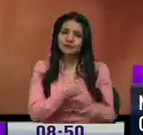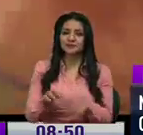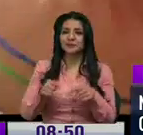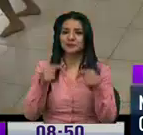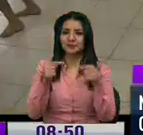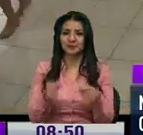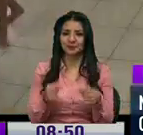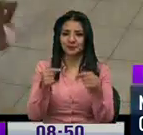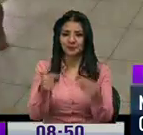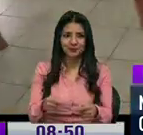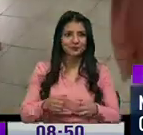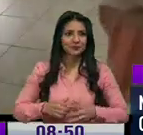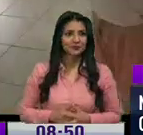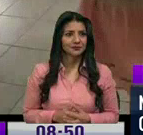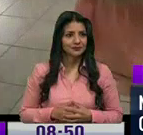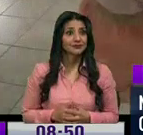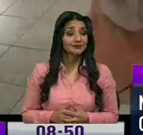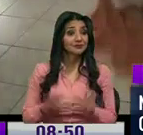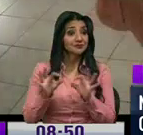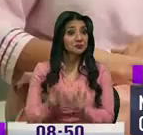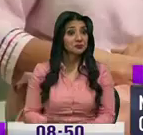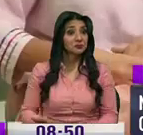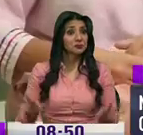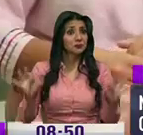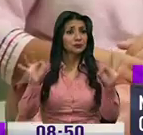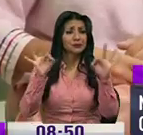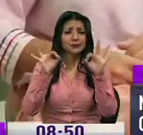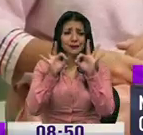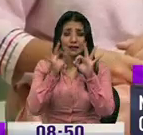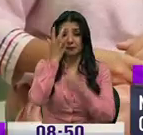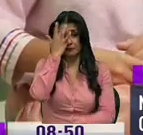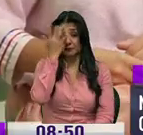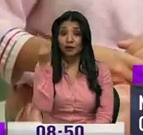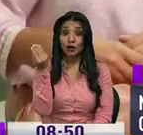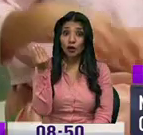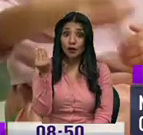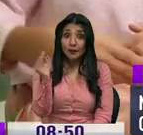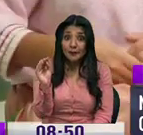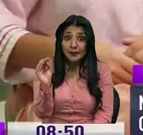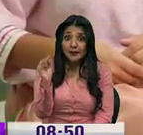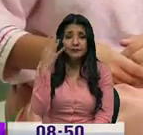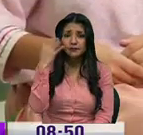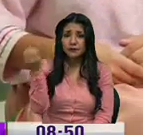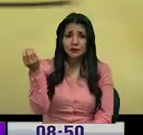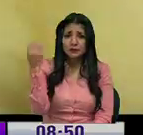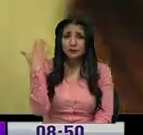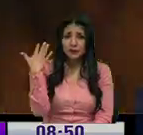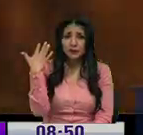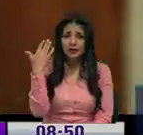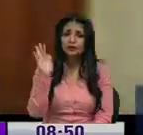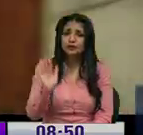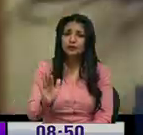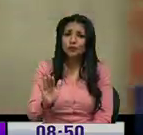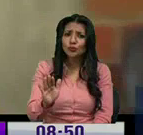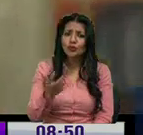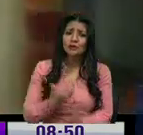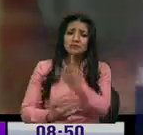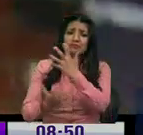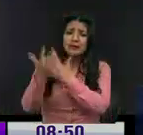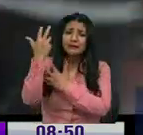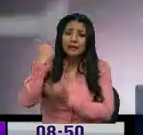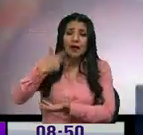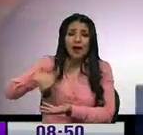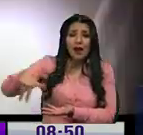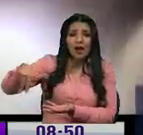Me parece muy importante y fundamental de que los jóvenes, o sea, no se olviden de esto porque nuestros ancestros lo